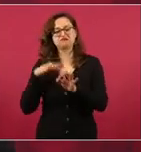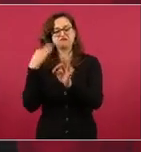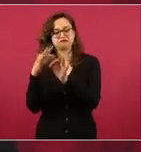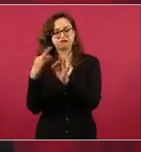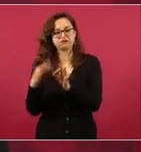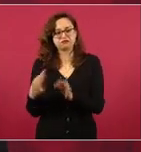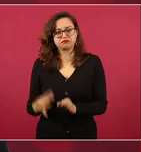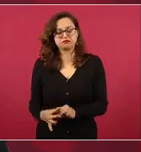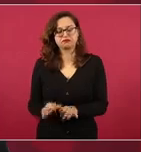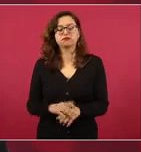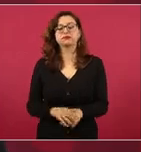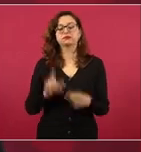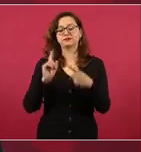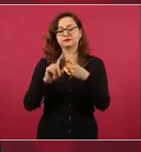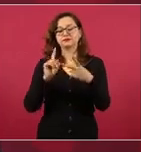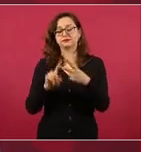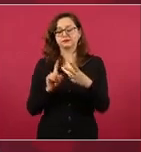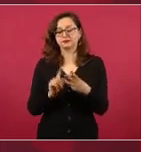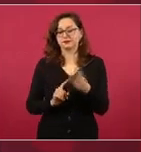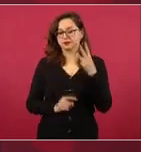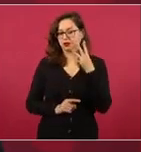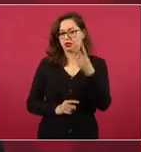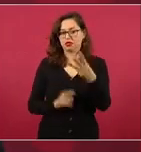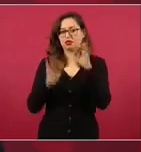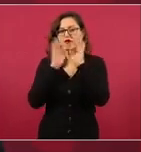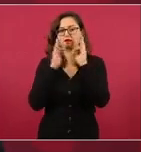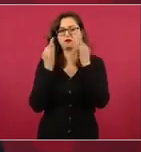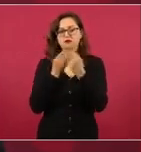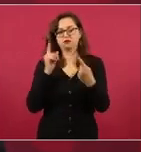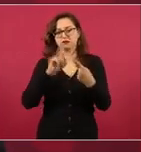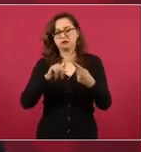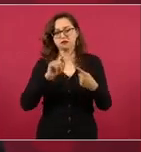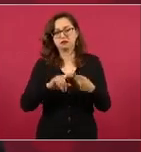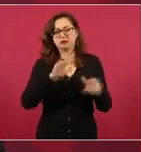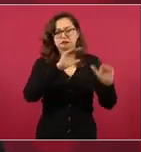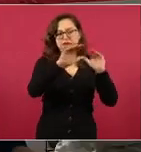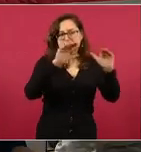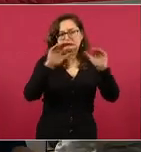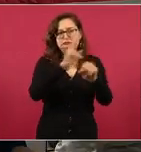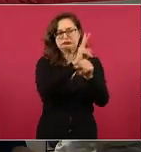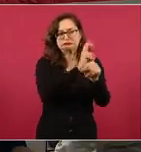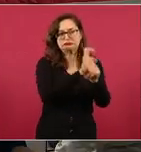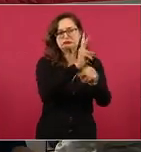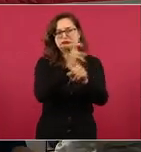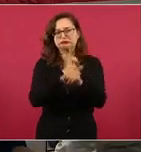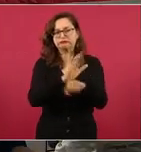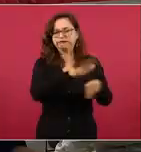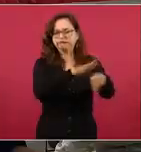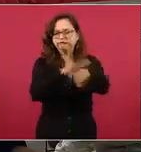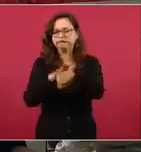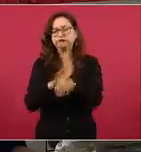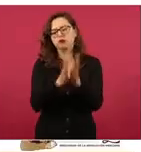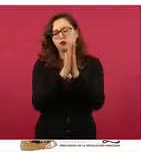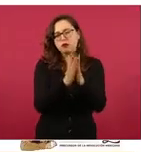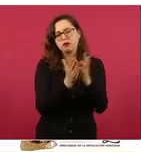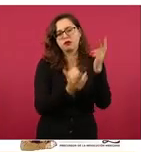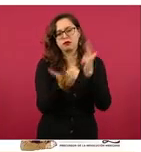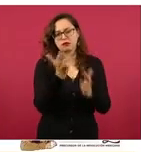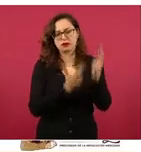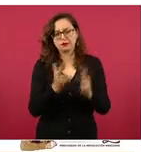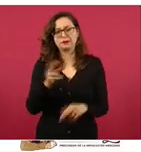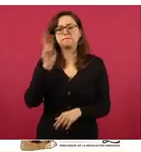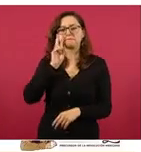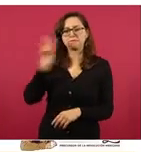tres estrategias, muy brevemente se los explico. Entrega voluntaria, es decir, concientizar, insistir